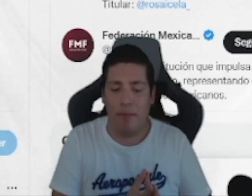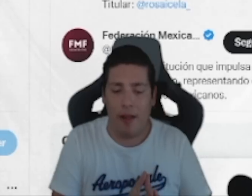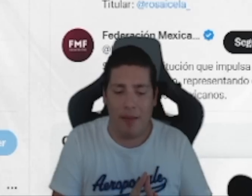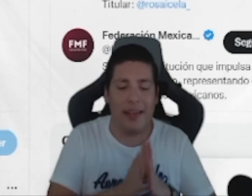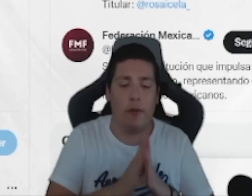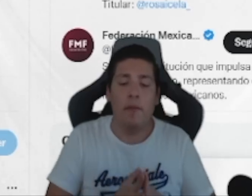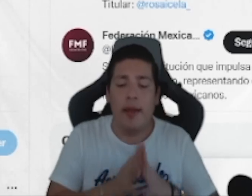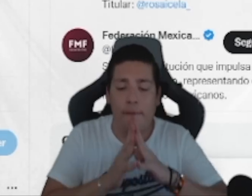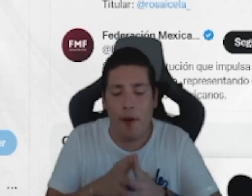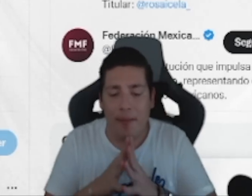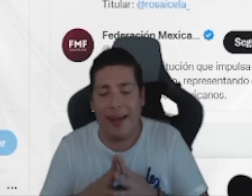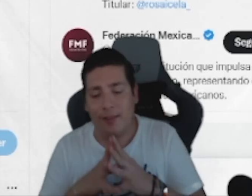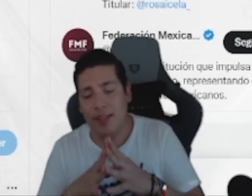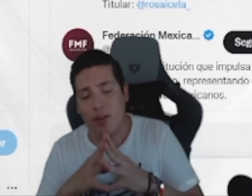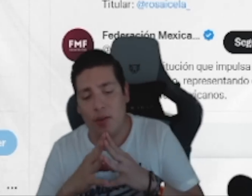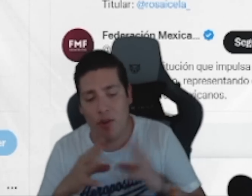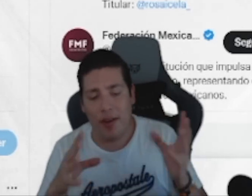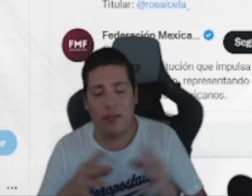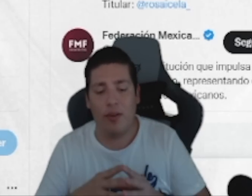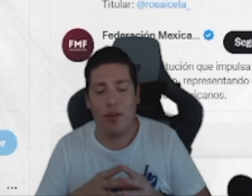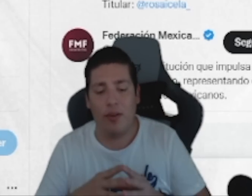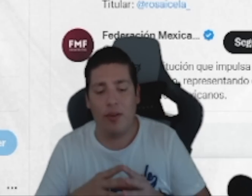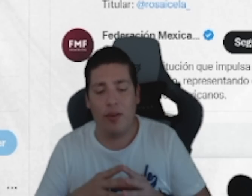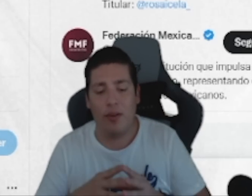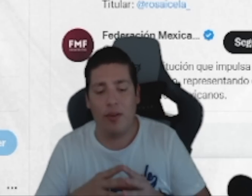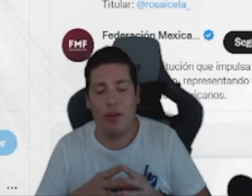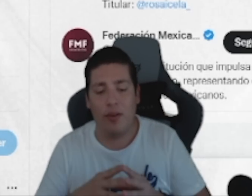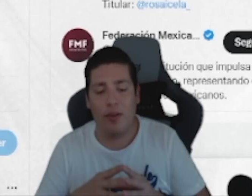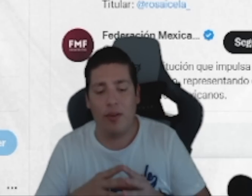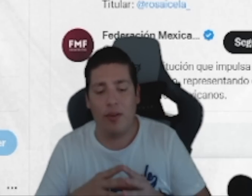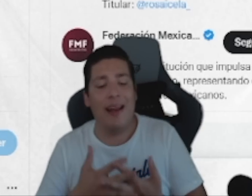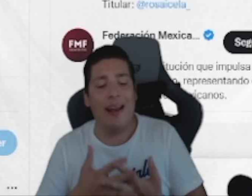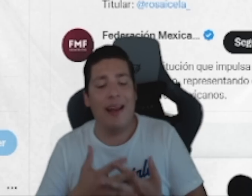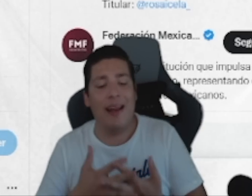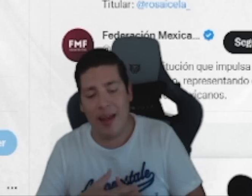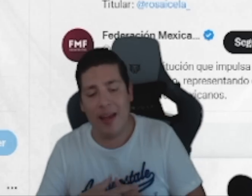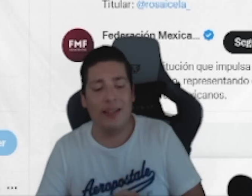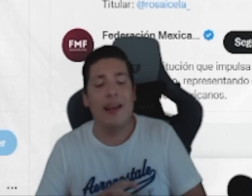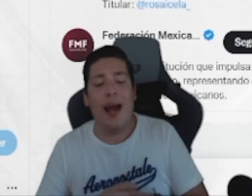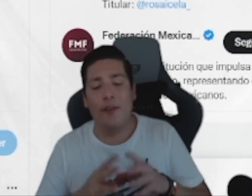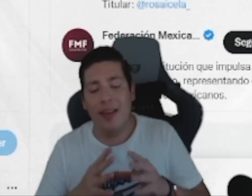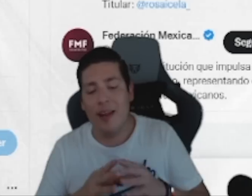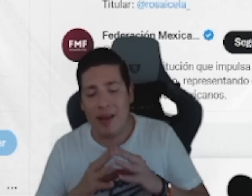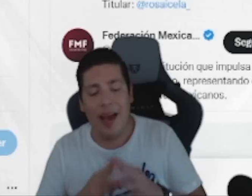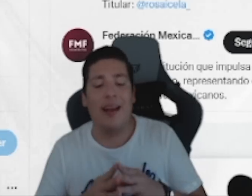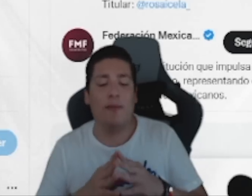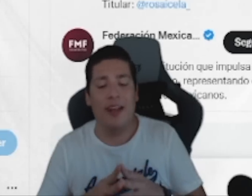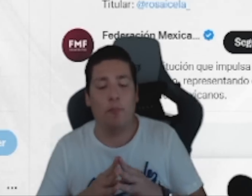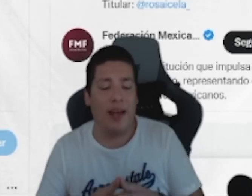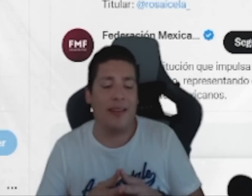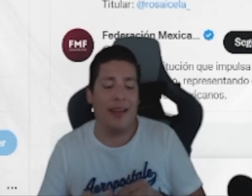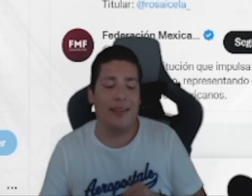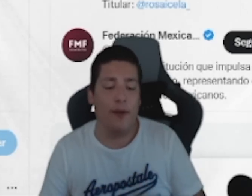México informa que ha sostenido reuniones con la Federación Mexicana del Fútbol y la Liga MX a fin de eliminar